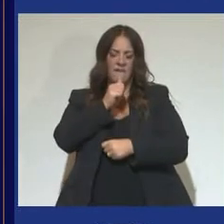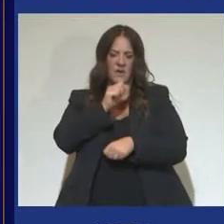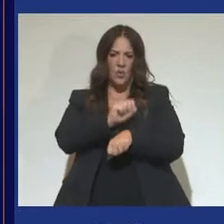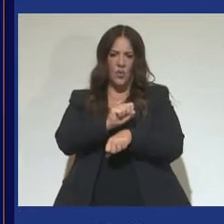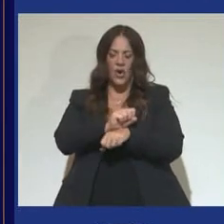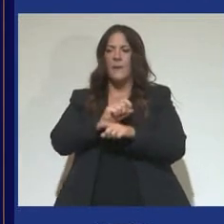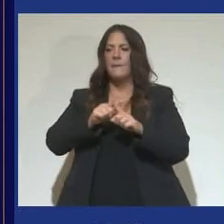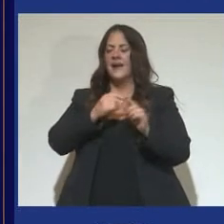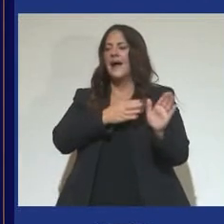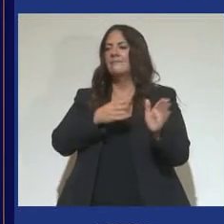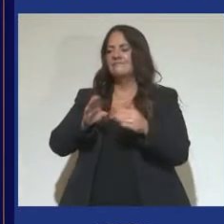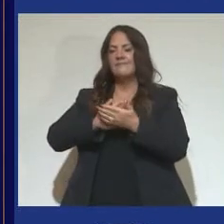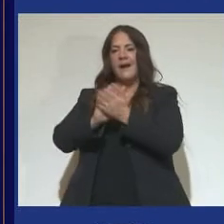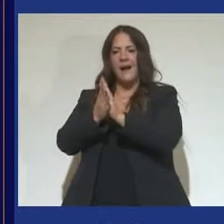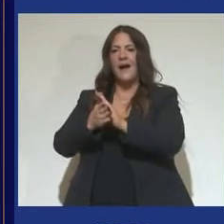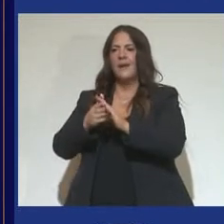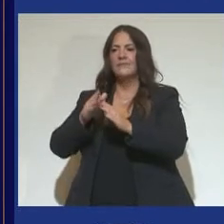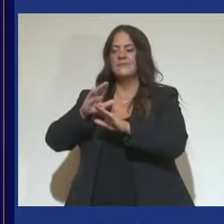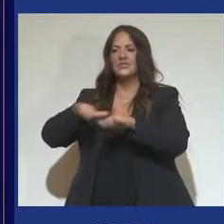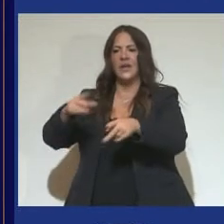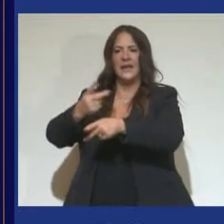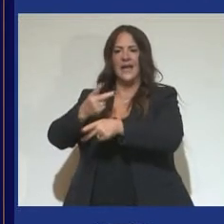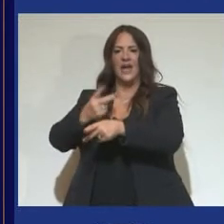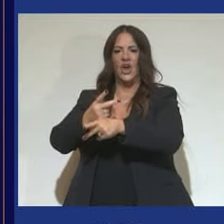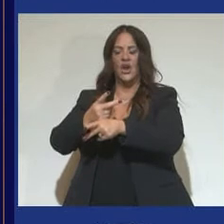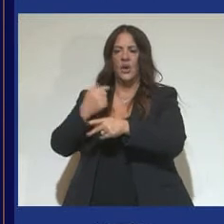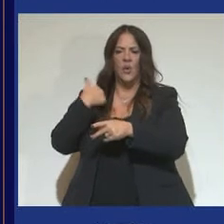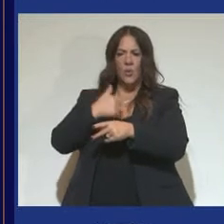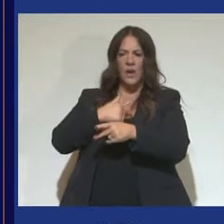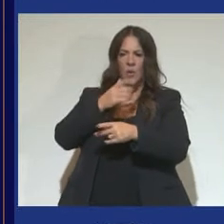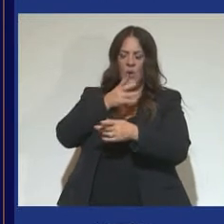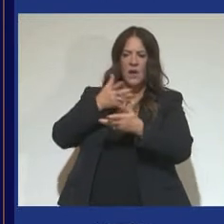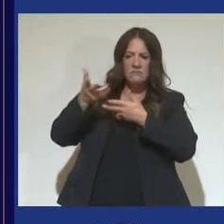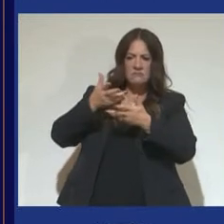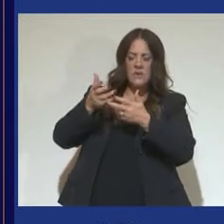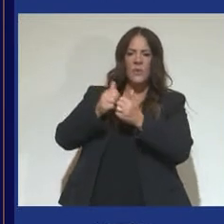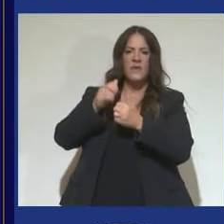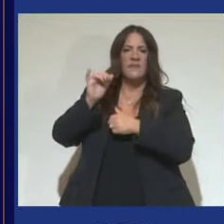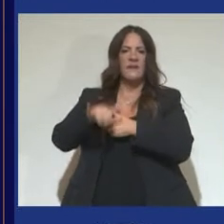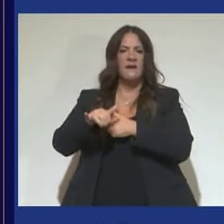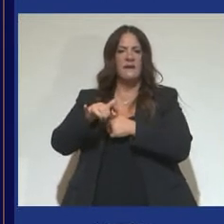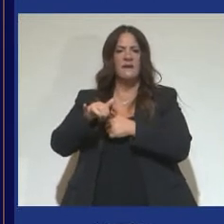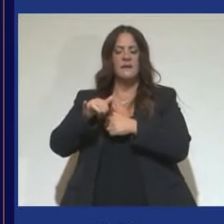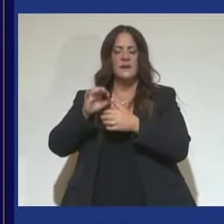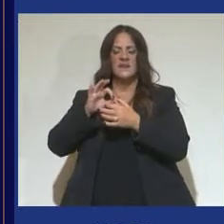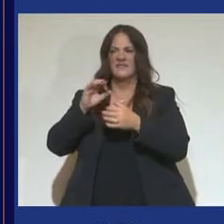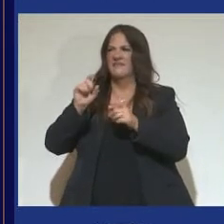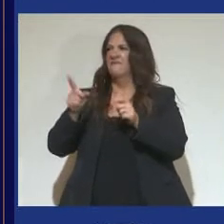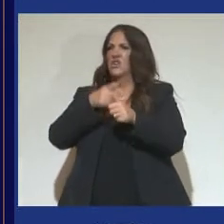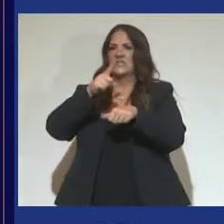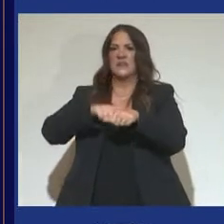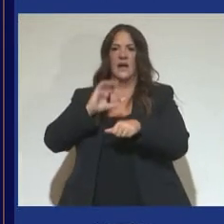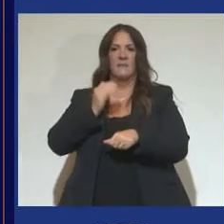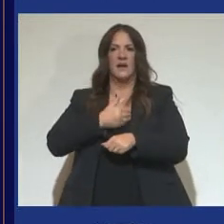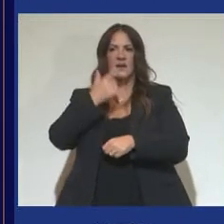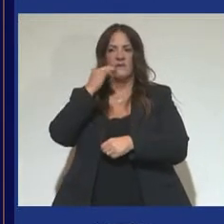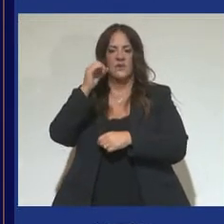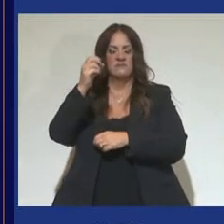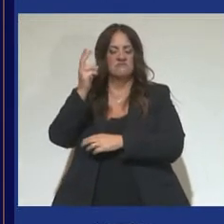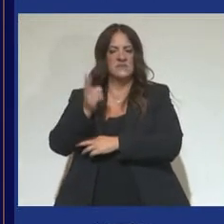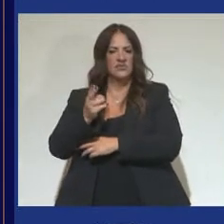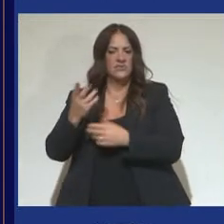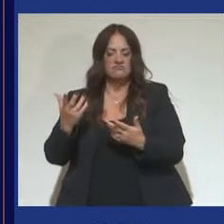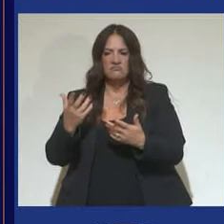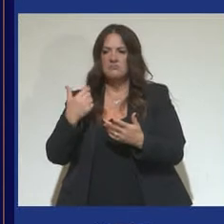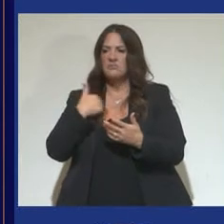fragmentación todo está trabajando en conjunto ahora estamos tratando de ver qué negociaciones tendremos que hacer es la primera vez que lo hacemos en